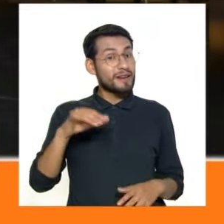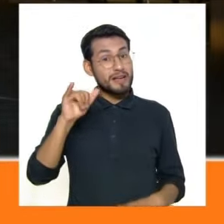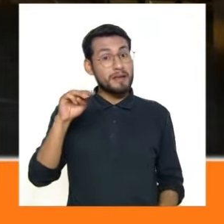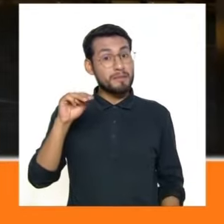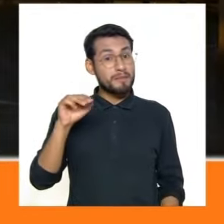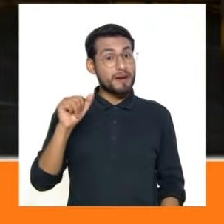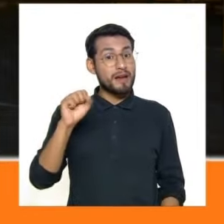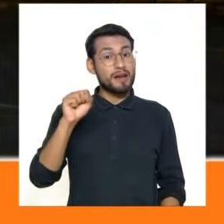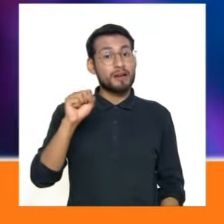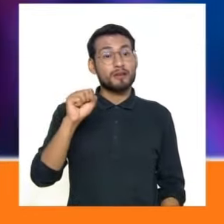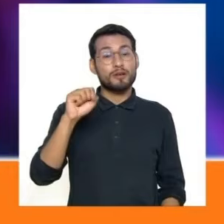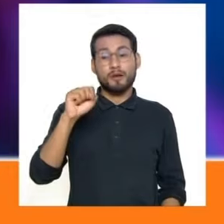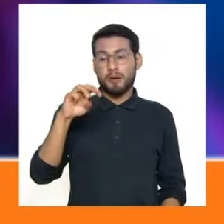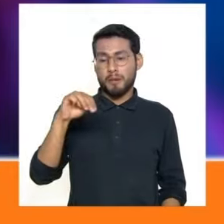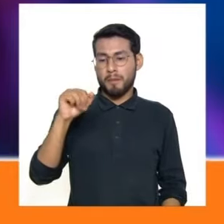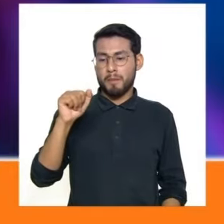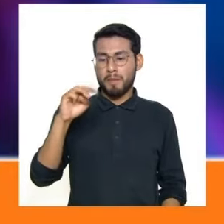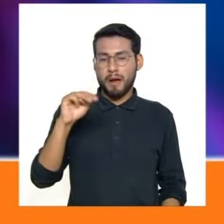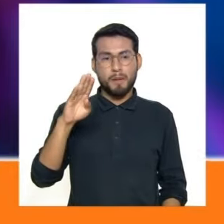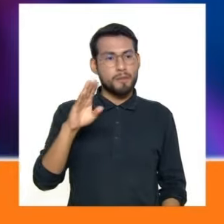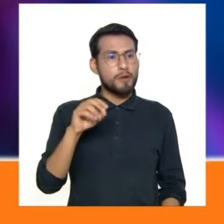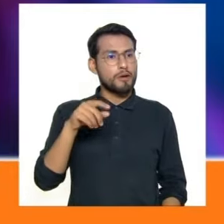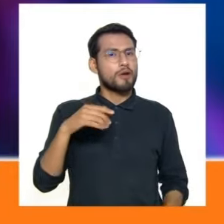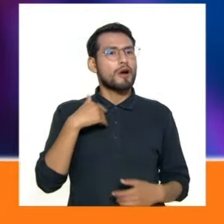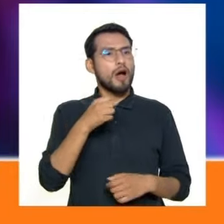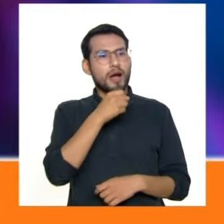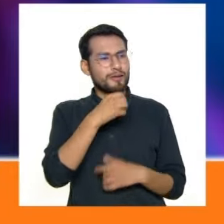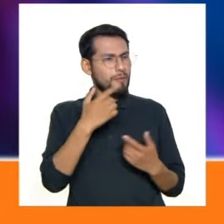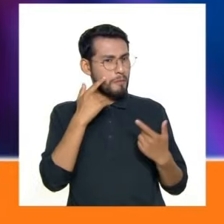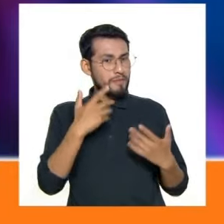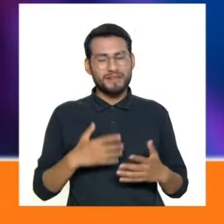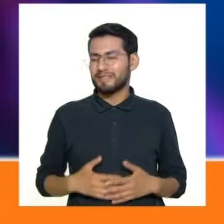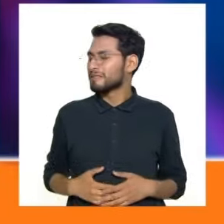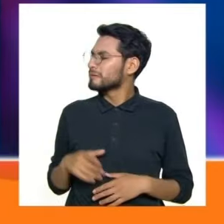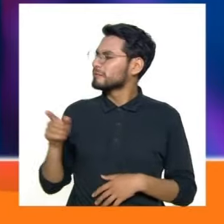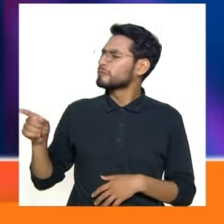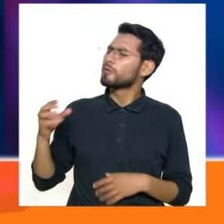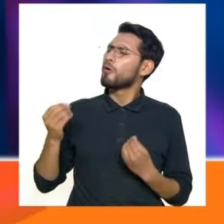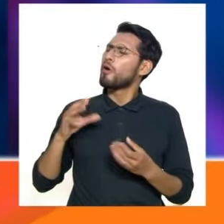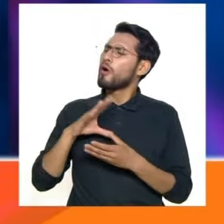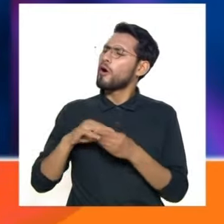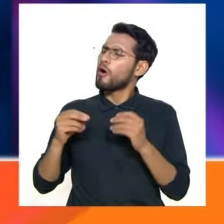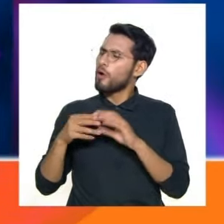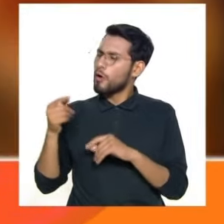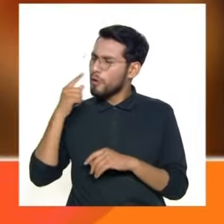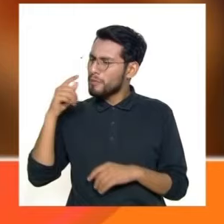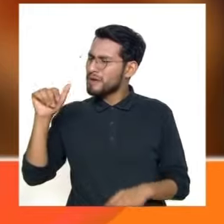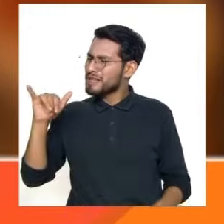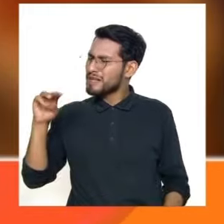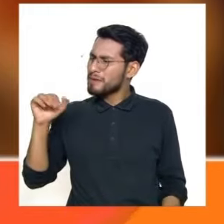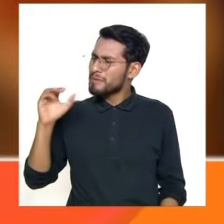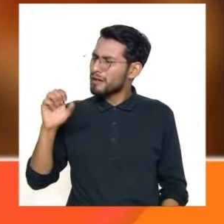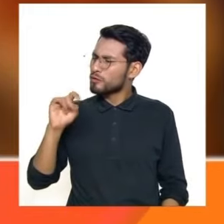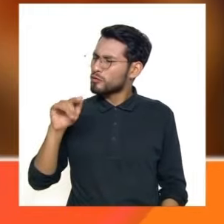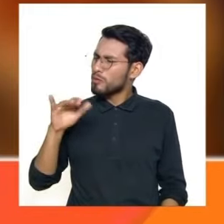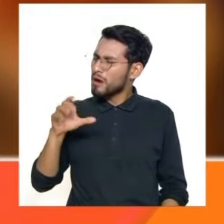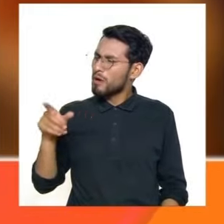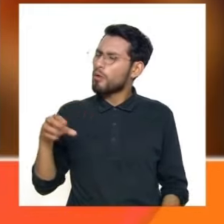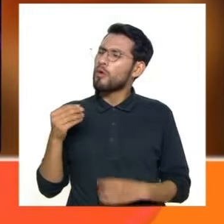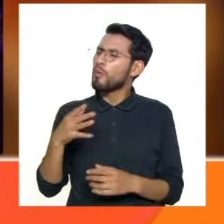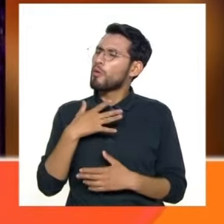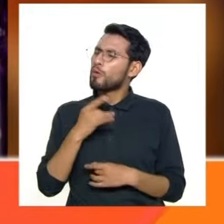batio un tema que se llama mambo y me parece genial Cómo así conoces eh de la historia Cómo conoces a Im mauma cómo te empiezas a